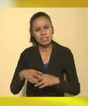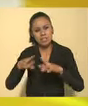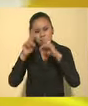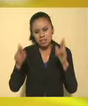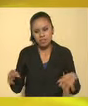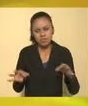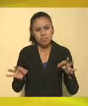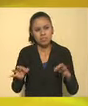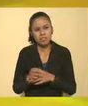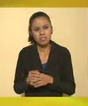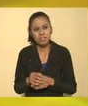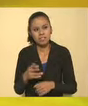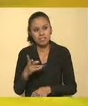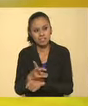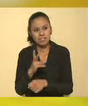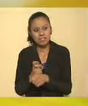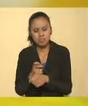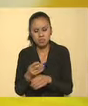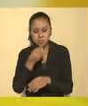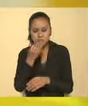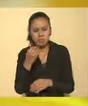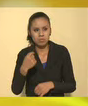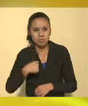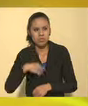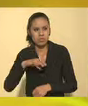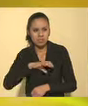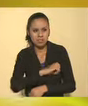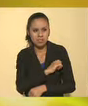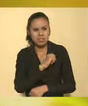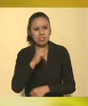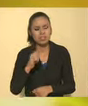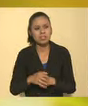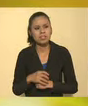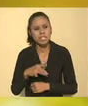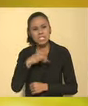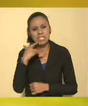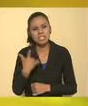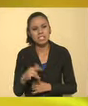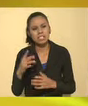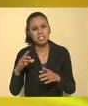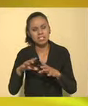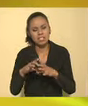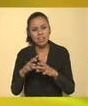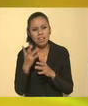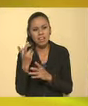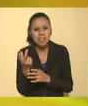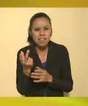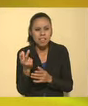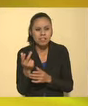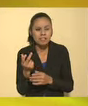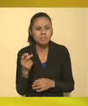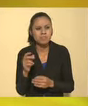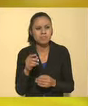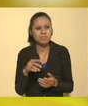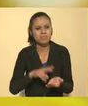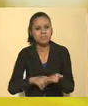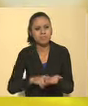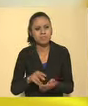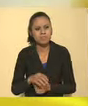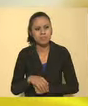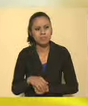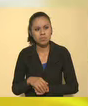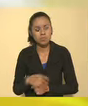te invito a comer el día de hoy. Y ¿también? A ti te encanta el guacamole. Me encanta. Entonces, ¿qué hago entonces para que? O lo envuelves en papel periódico. ¿Con un solo